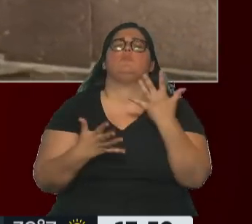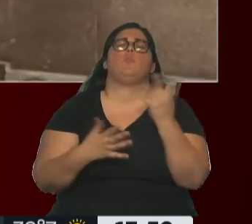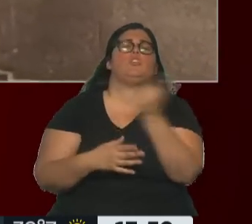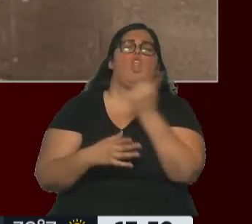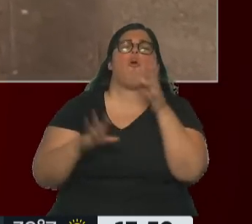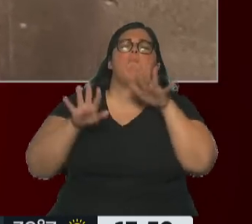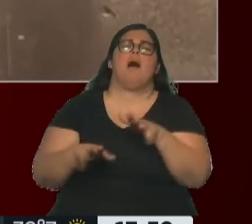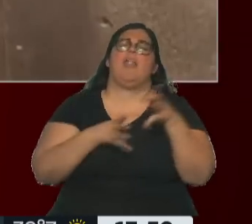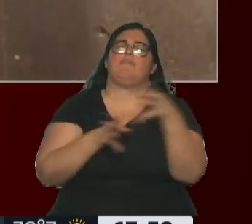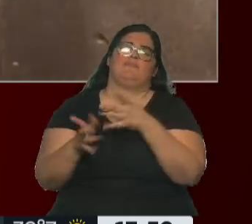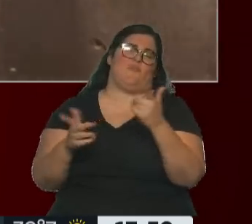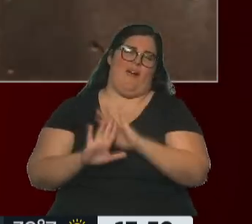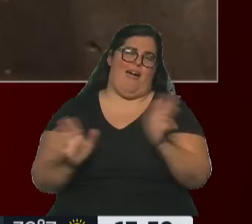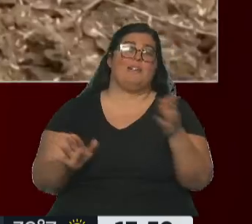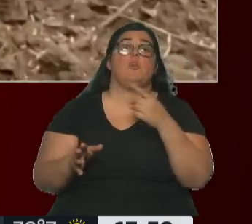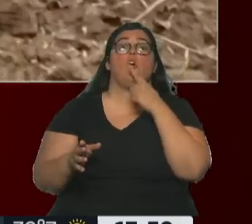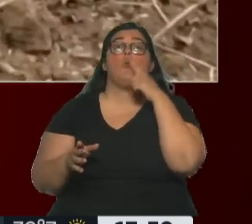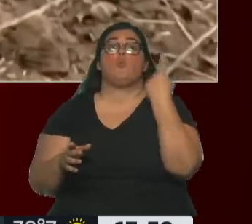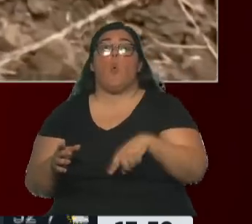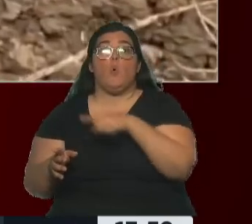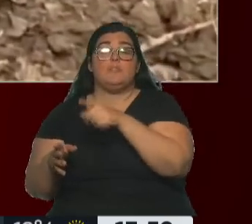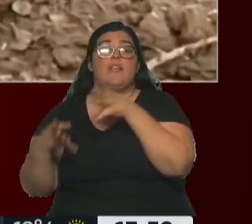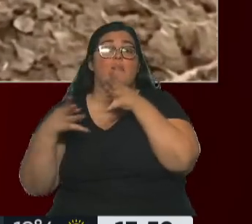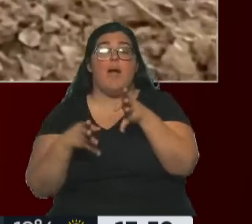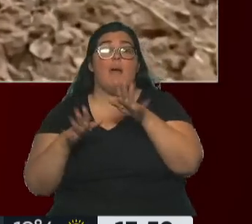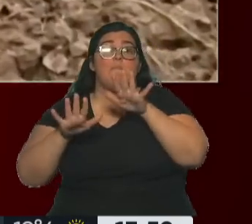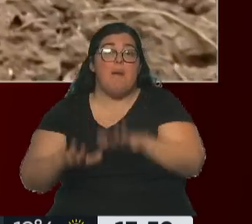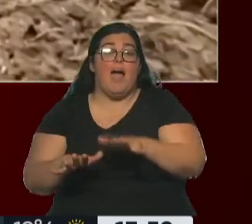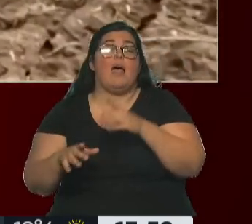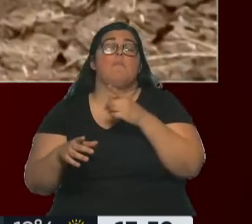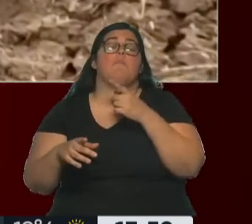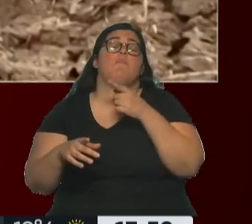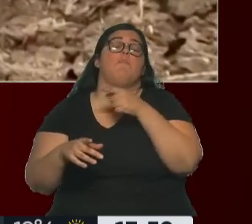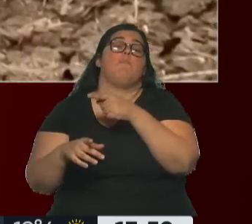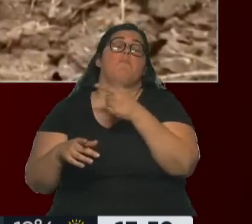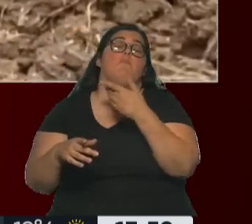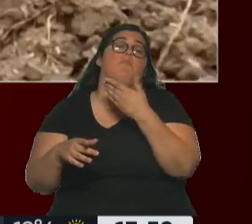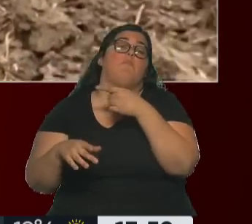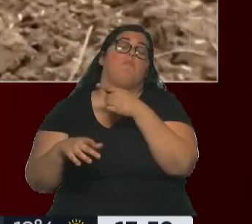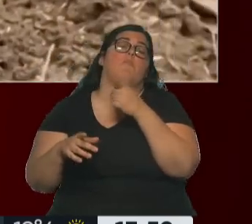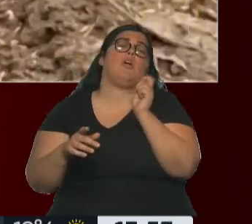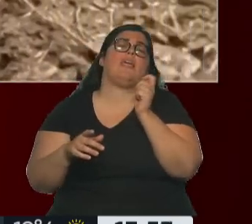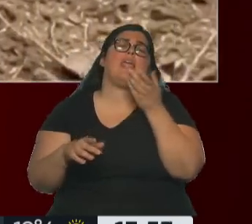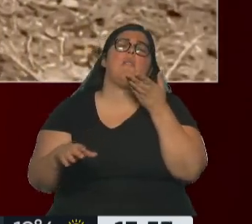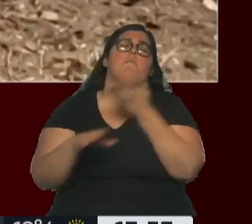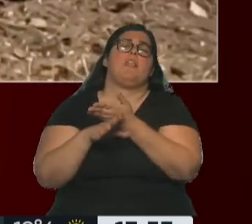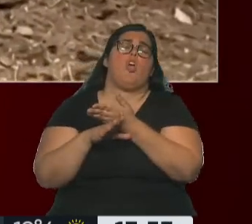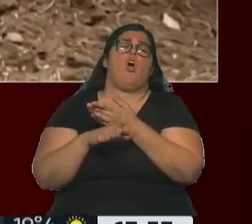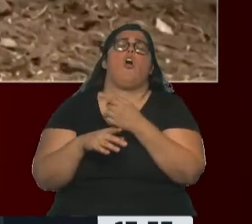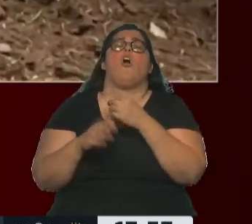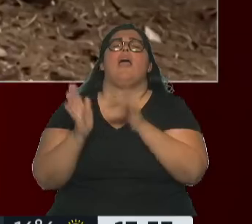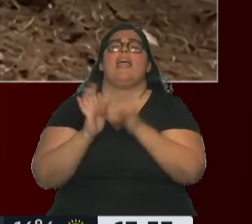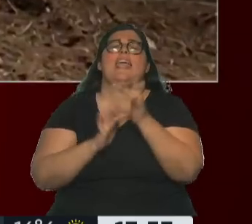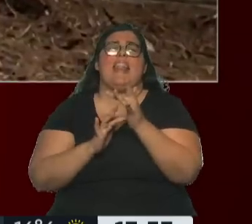a parar los combates digo si Rusia paraba los combates por la Navidad ortodoxa Esto fue a pedido de El patriarca de la iglesia ortodoxa